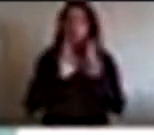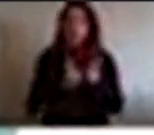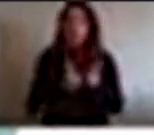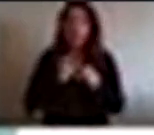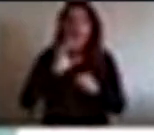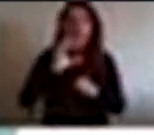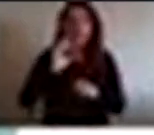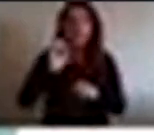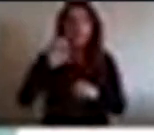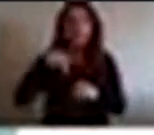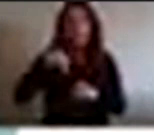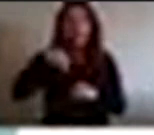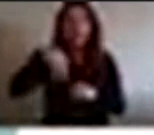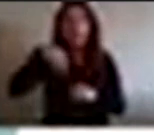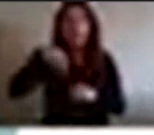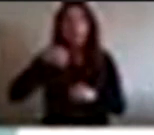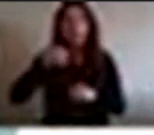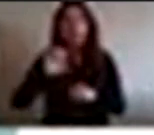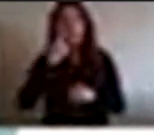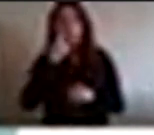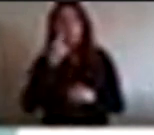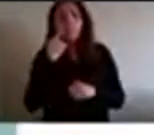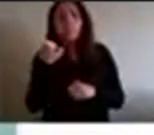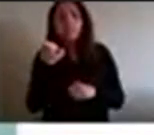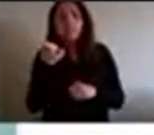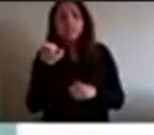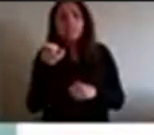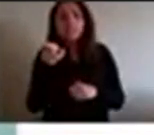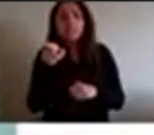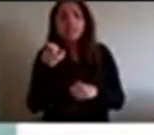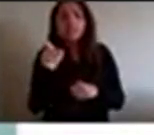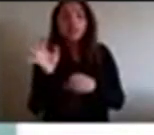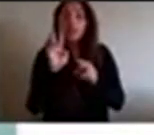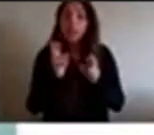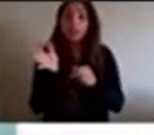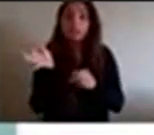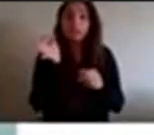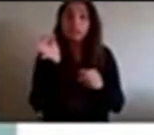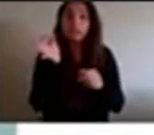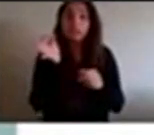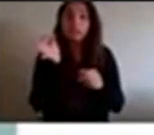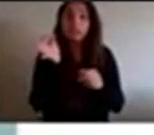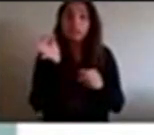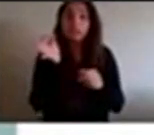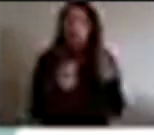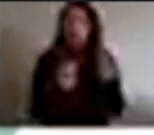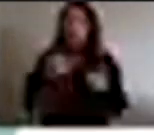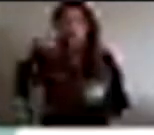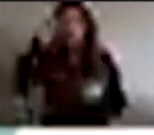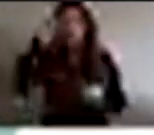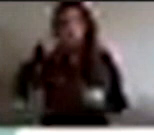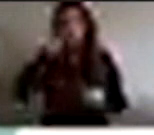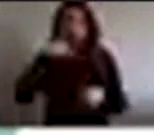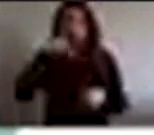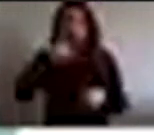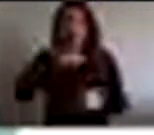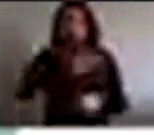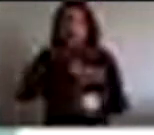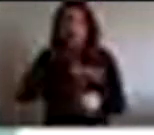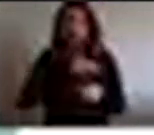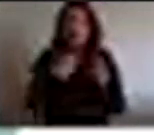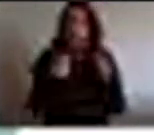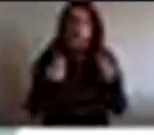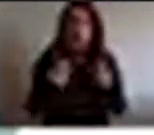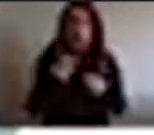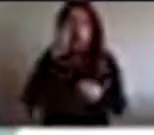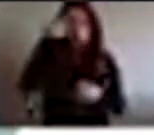pero de exigir un especialista en inclusión, eso por ahora no ha sido algo que esté dentro, pues, sobre la mesa.